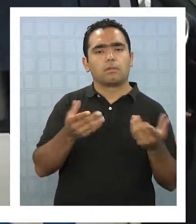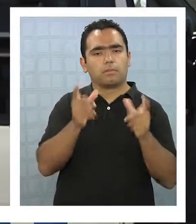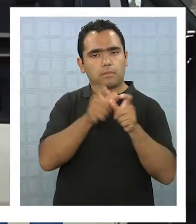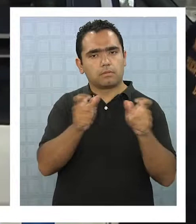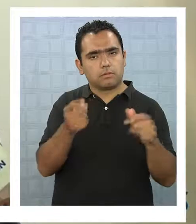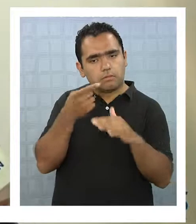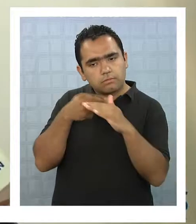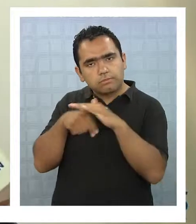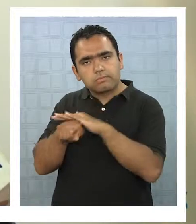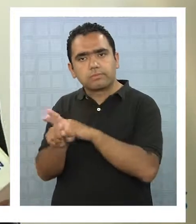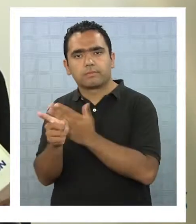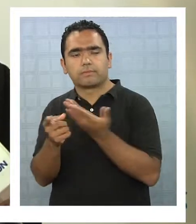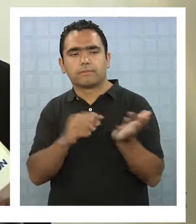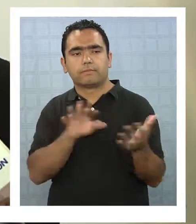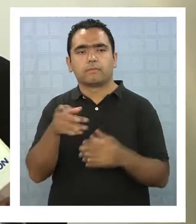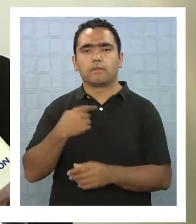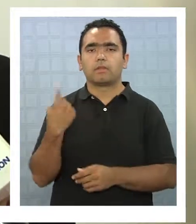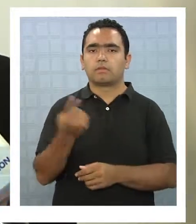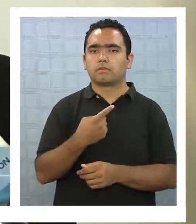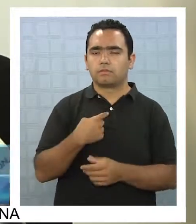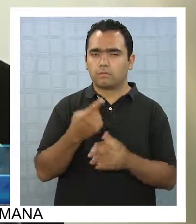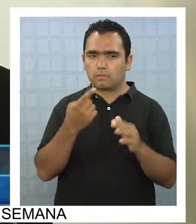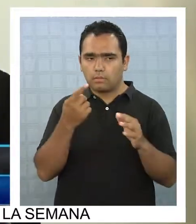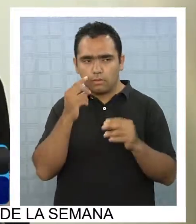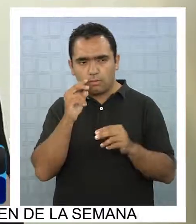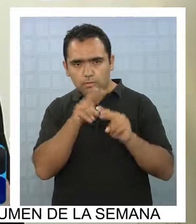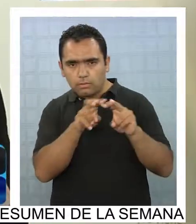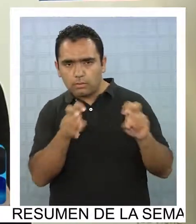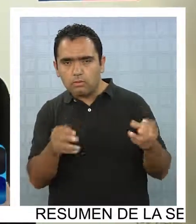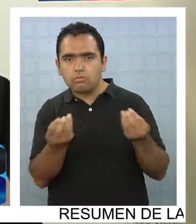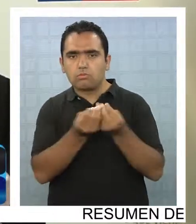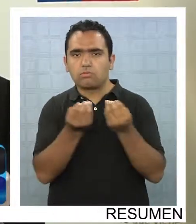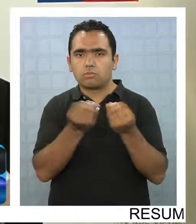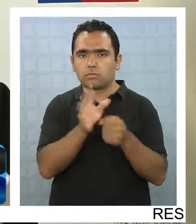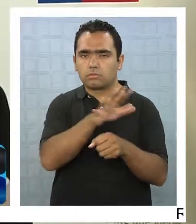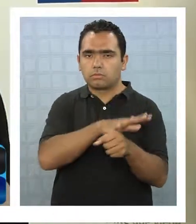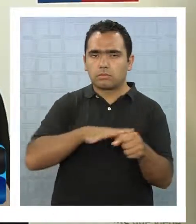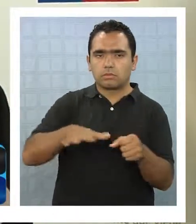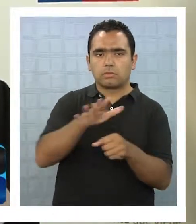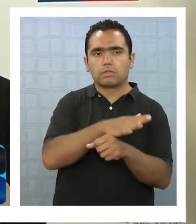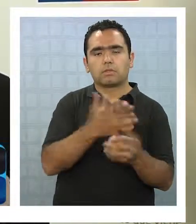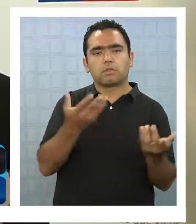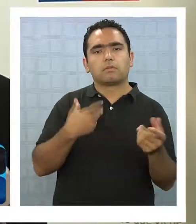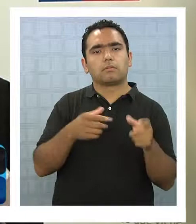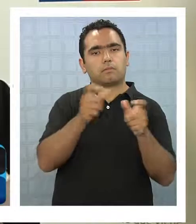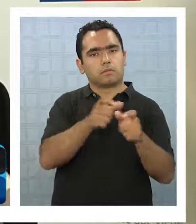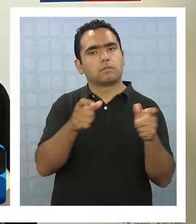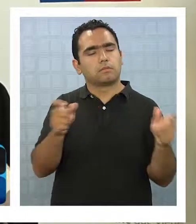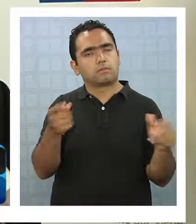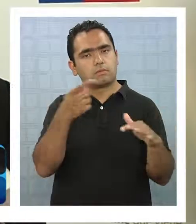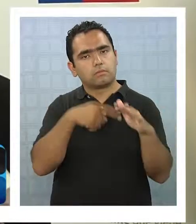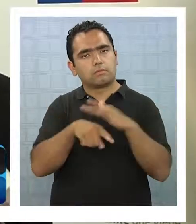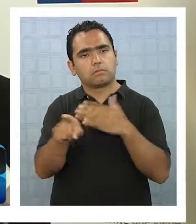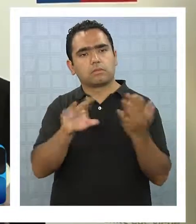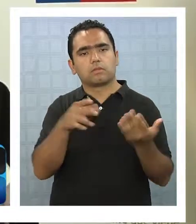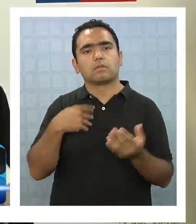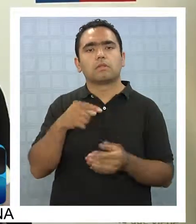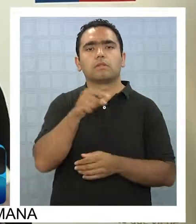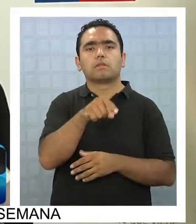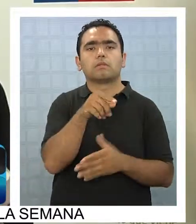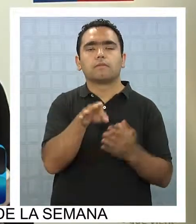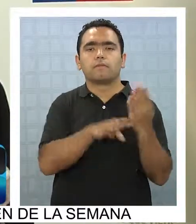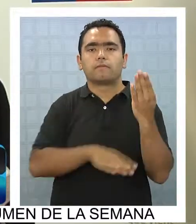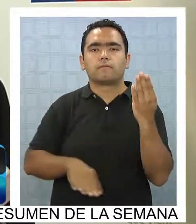personas. Nosotros hemos investigado varios hechos que están relacionados con el tráfico de migrantes. El tráfico de migrantes